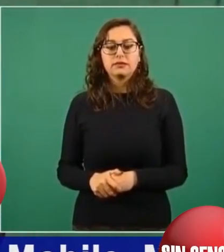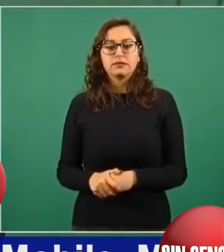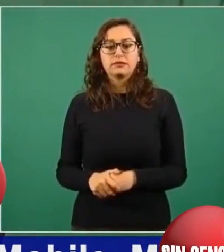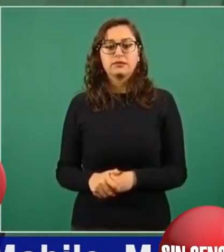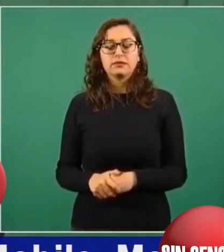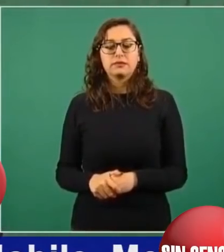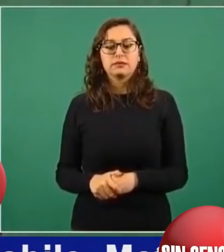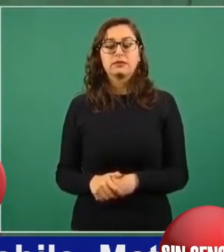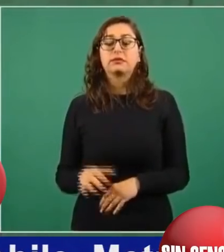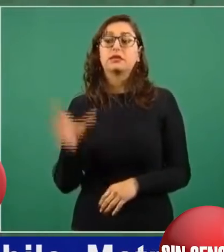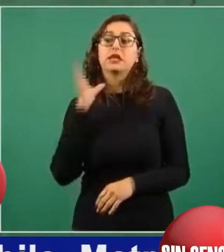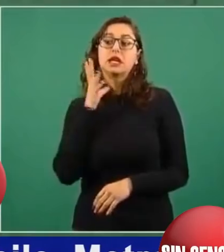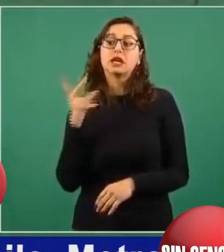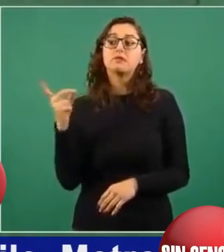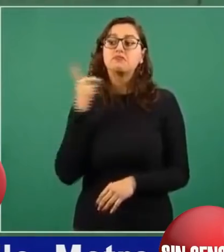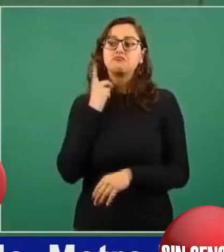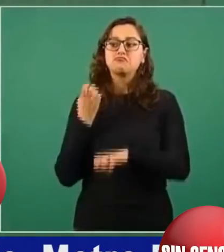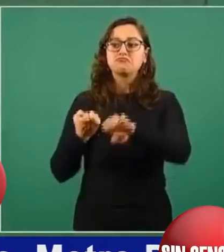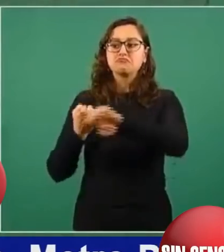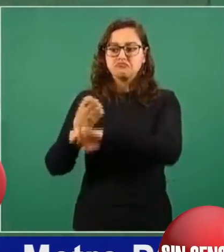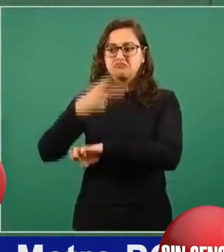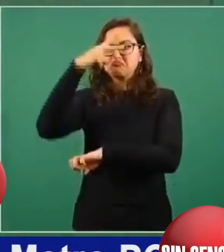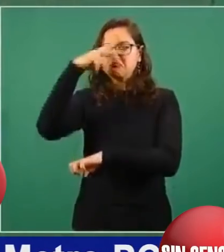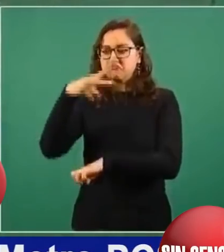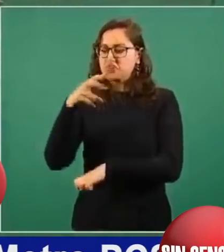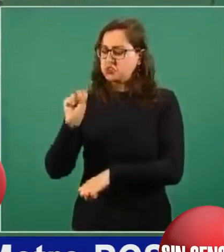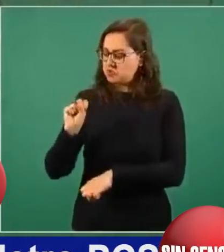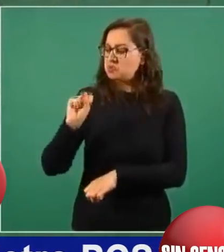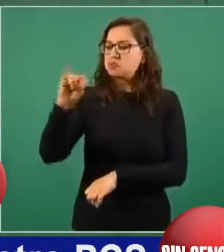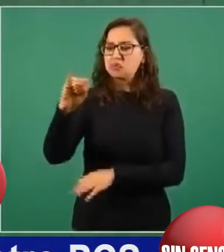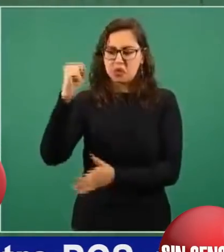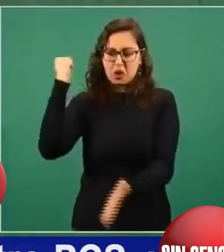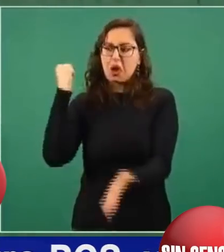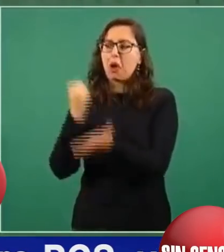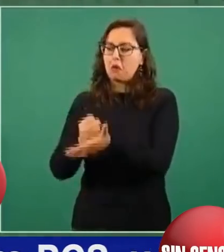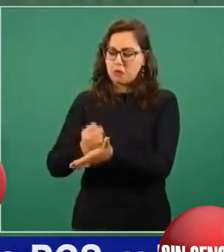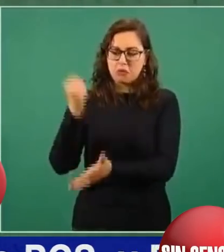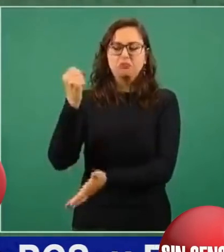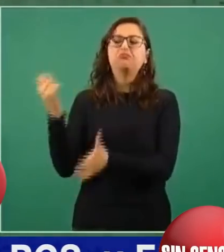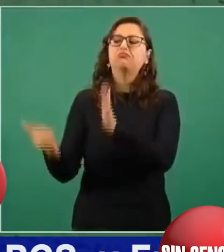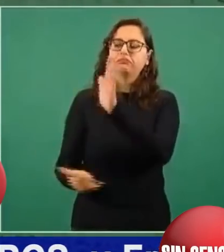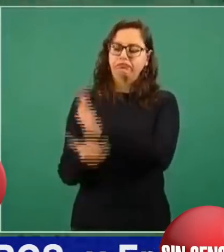El Congreso del Estado de México aprueba la construcción de ese hospital.